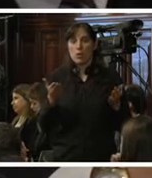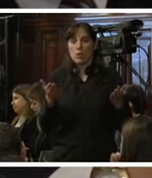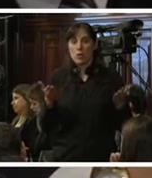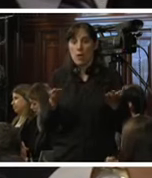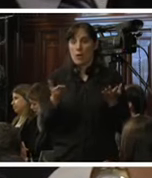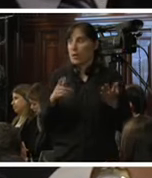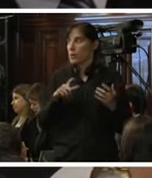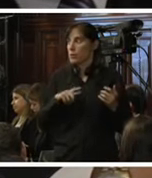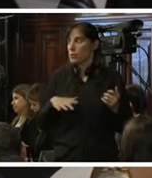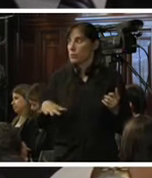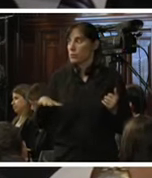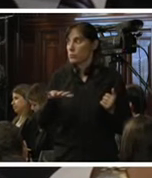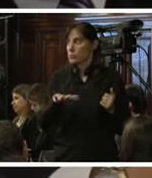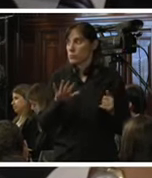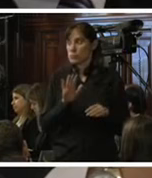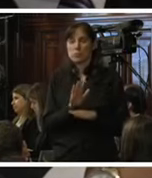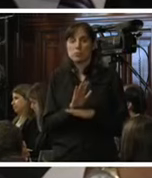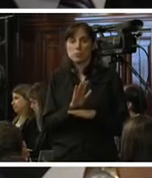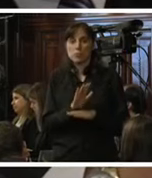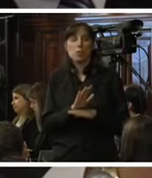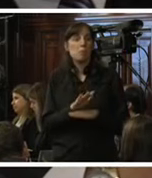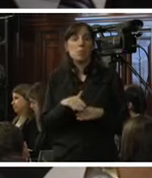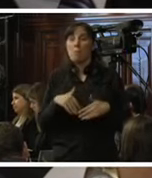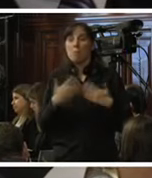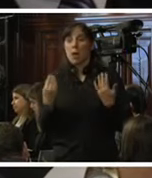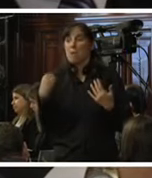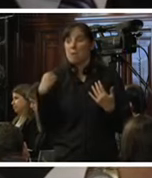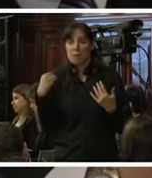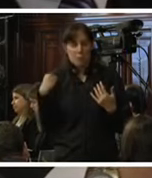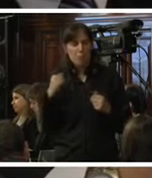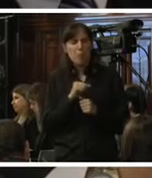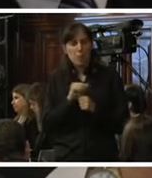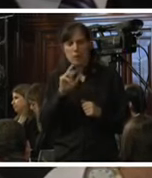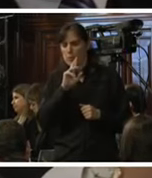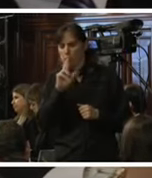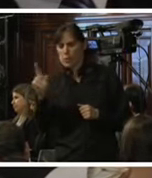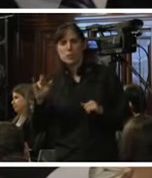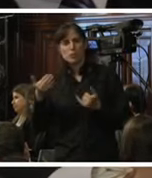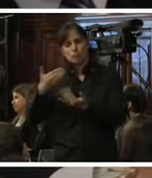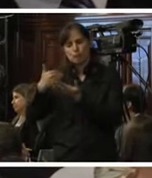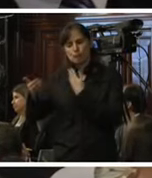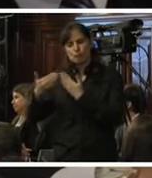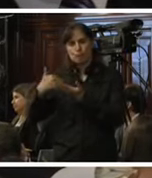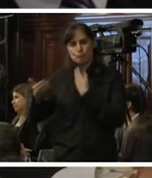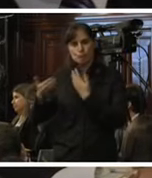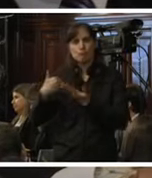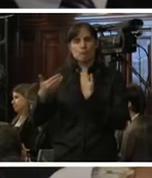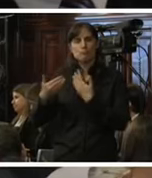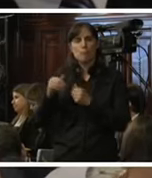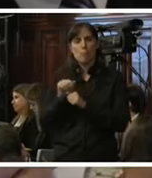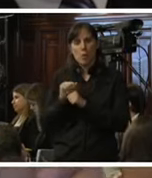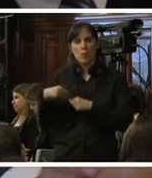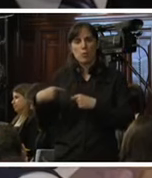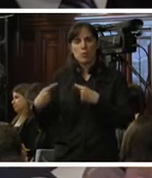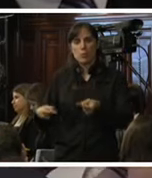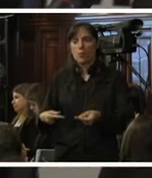civil la disposición de conversar en Asunción las veces que sea necesaria. Tenemos el puente establecido, abierto, así que bueno, a disposición de ustedes siempre.